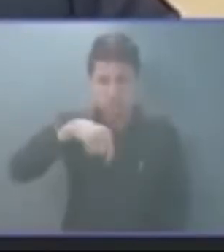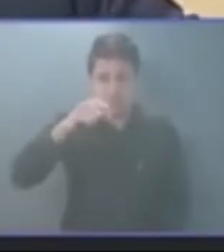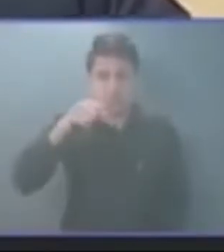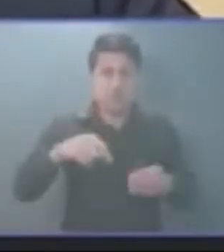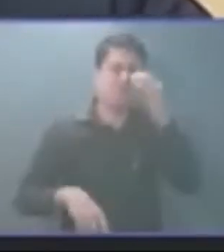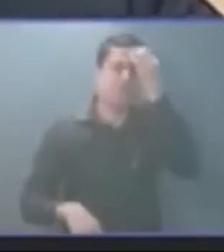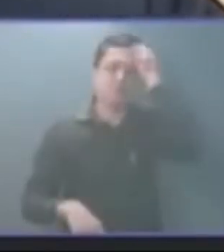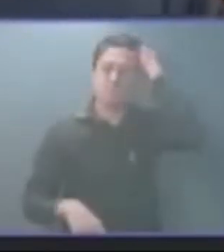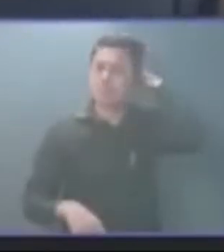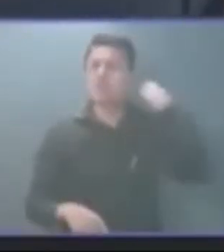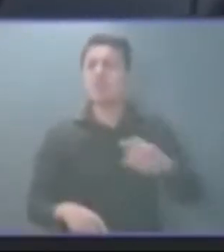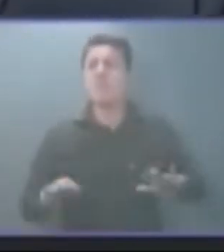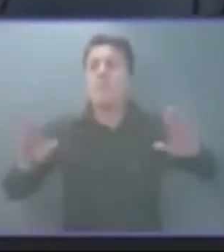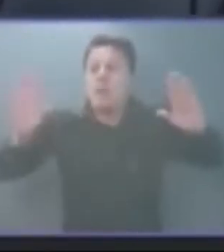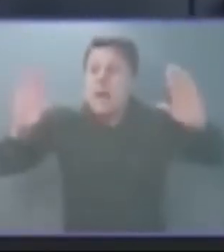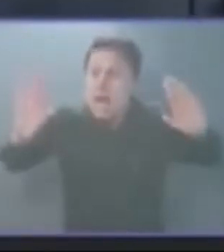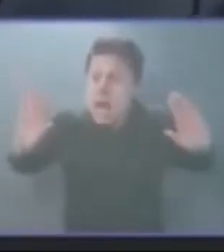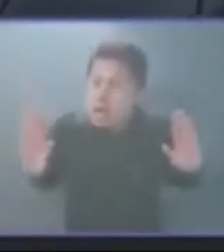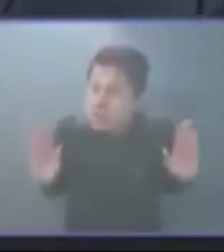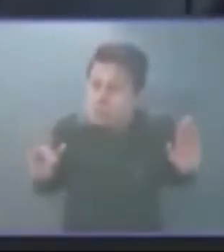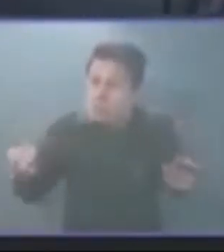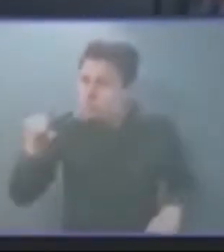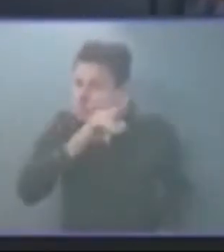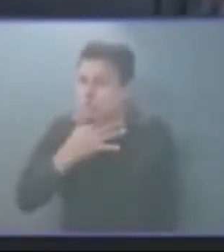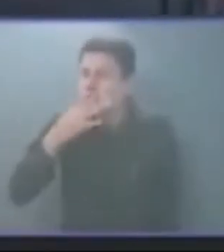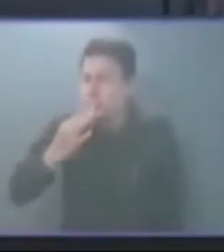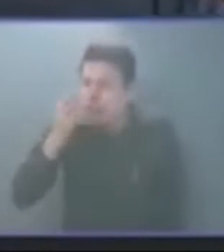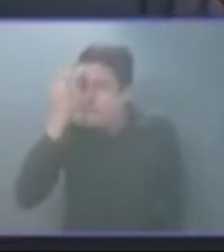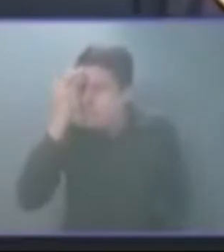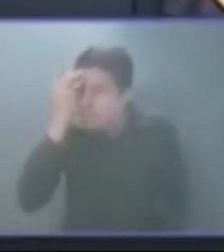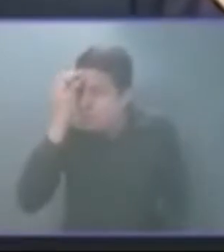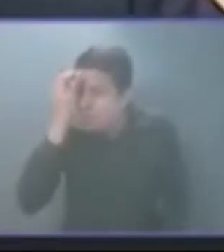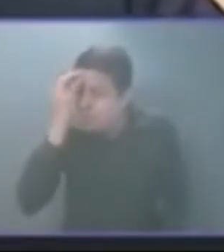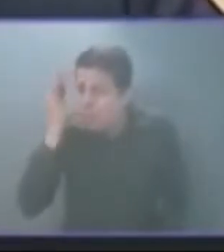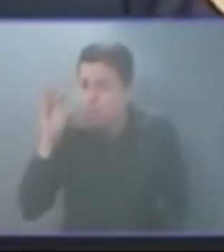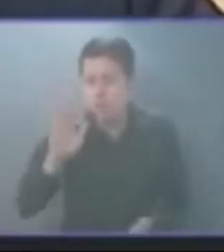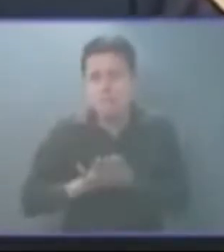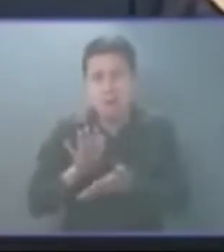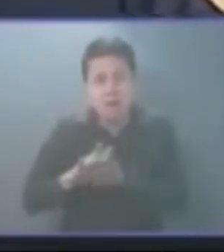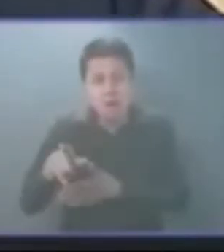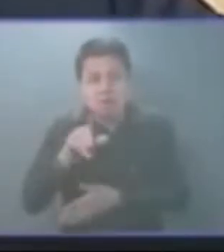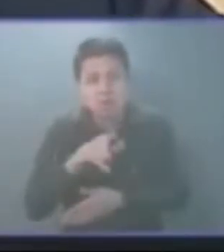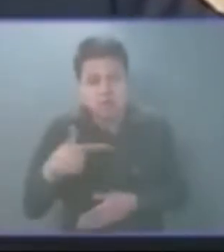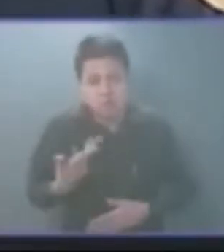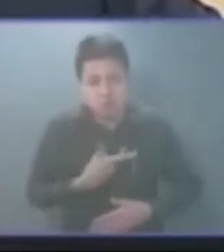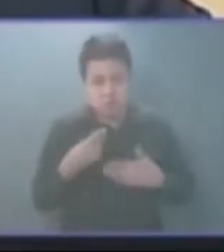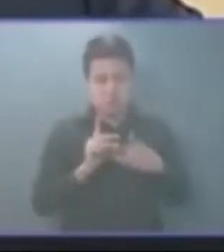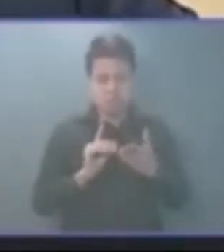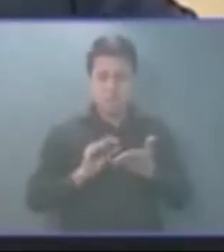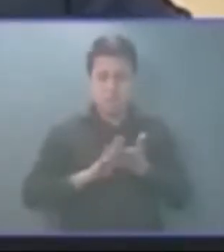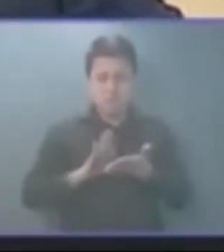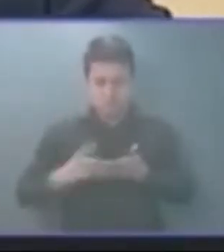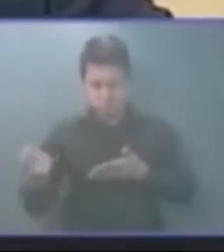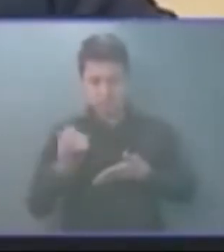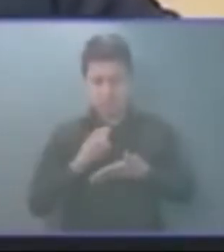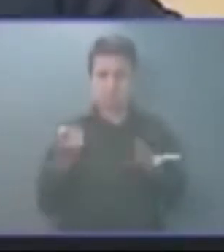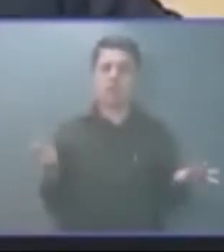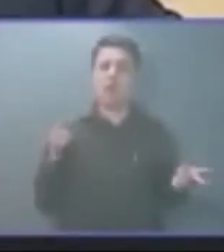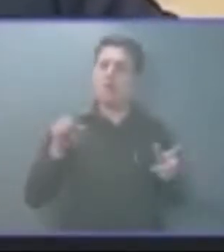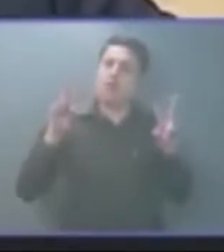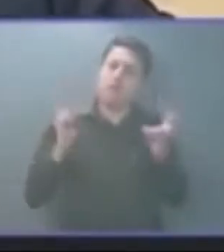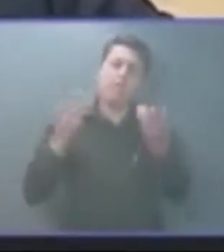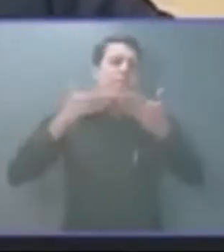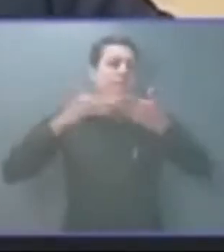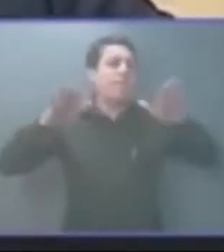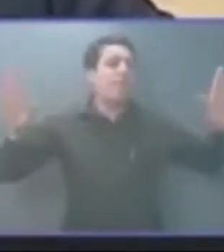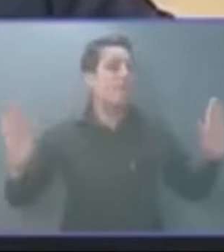empleados. Pero si lo que les preocupa es que les paguen a ustedes o a nosotros como diputados, es otra